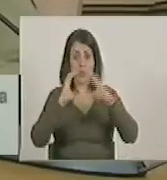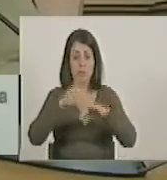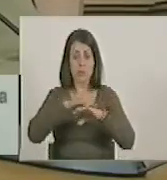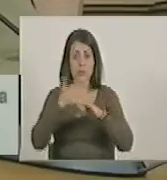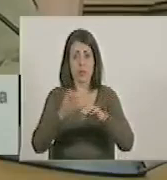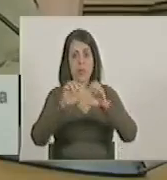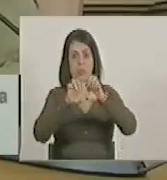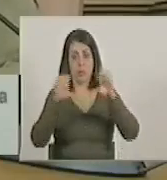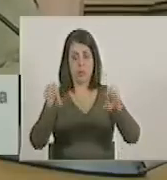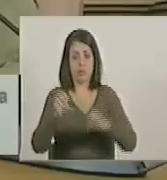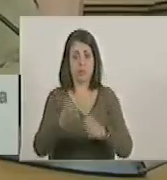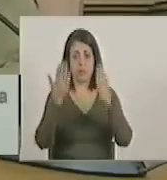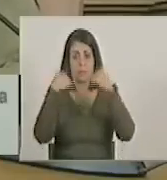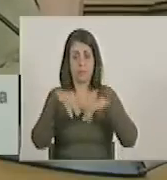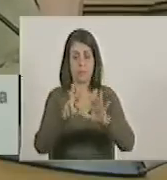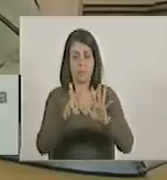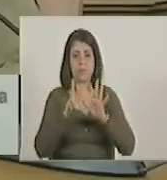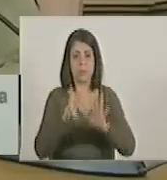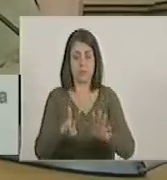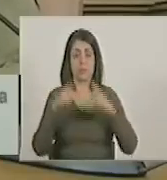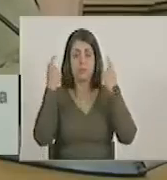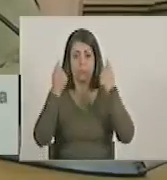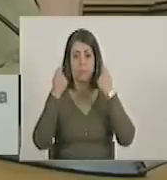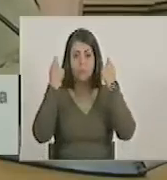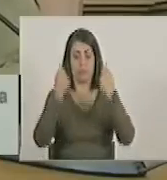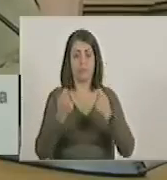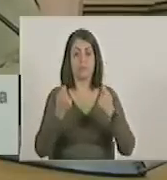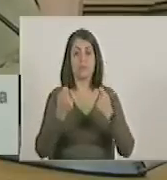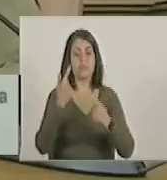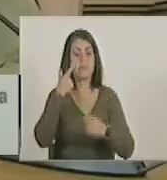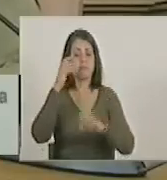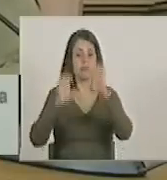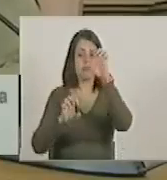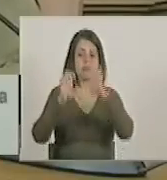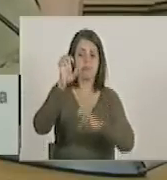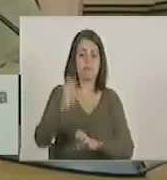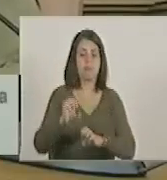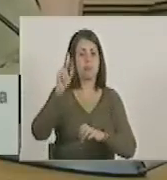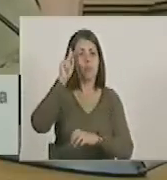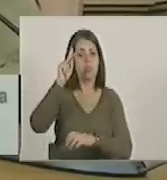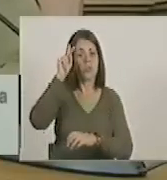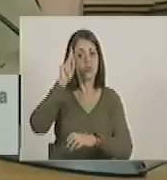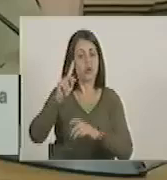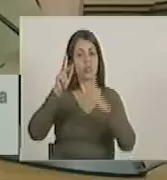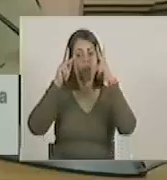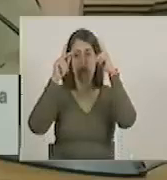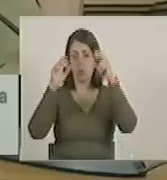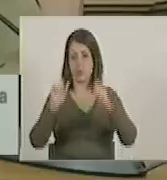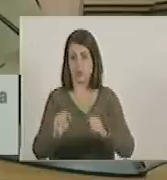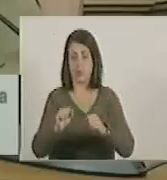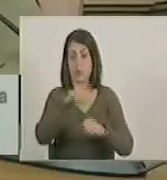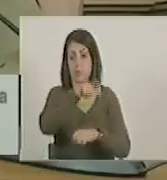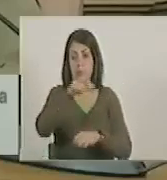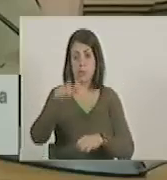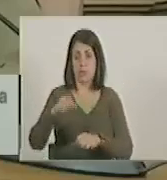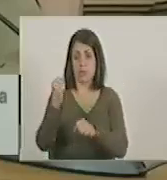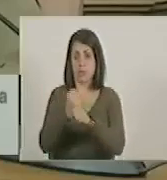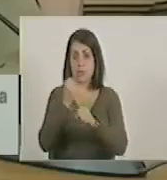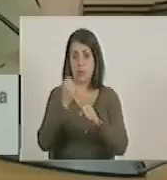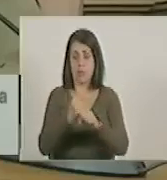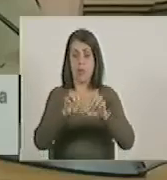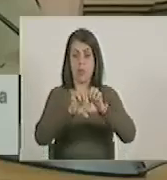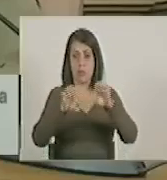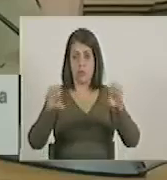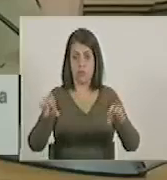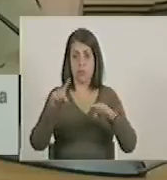y educativas. 7. Promover la cualificación de los educadores, profesionales y personal que trabaja en el